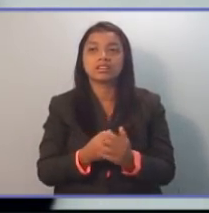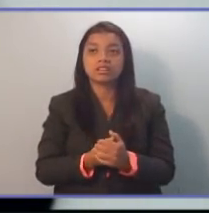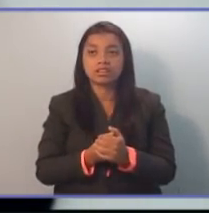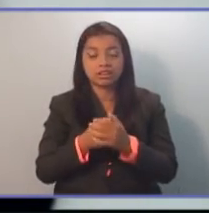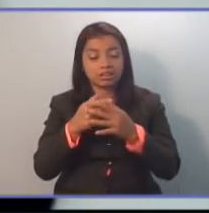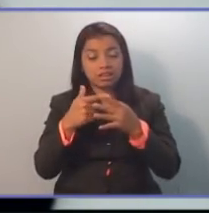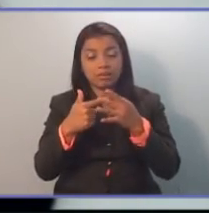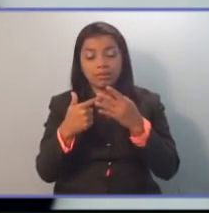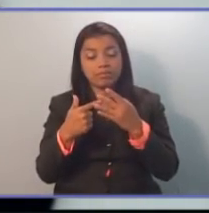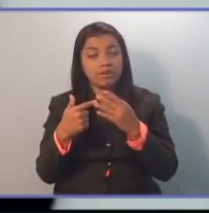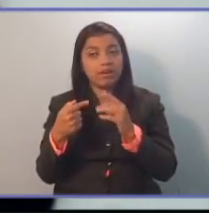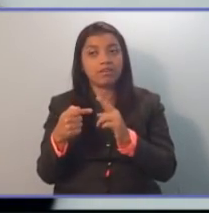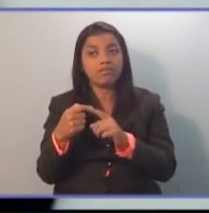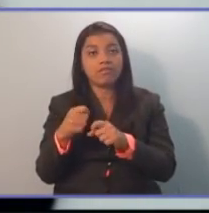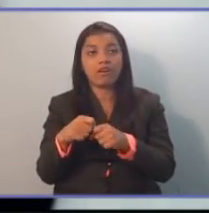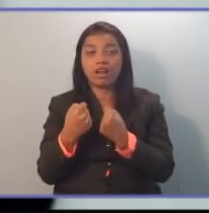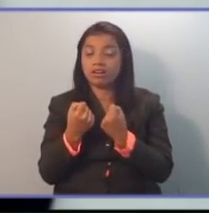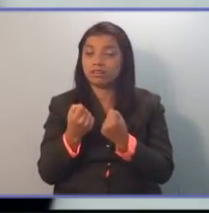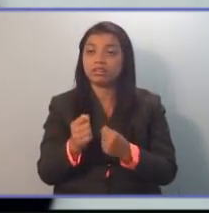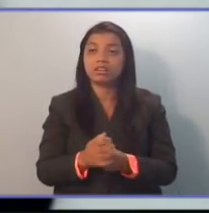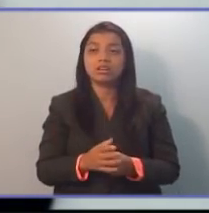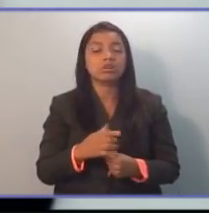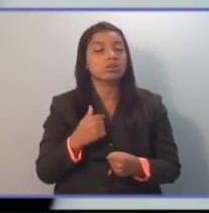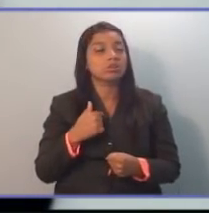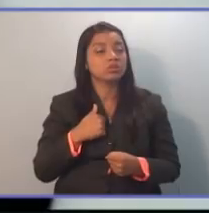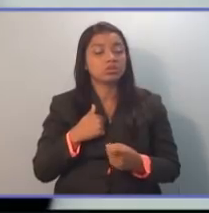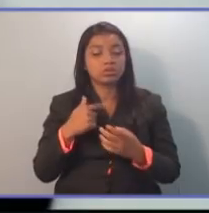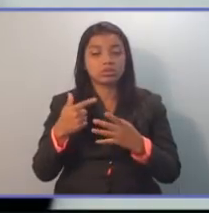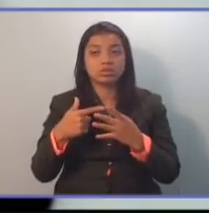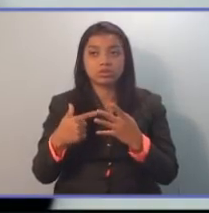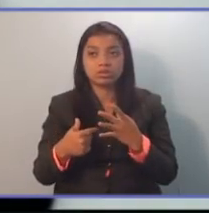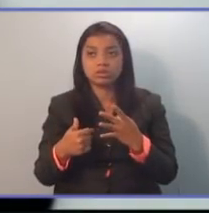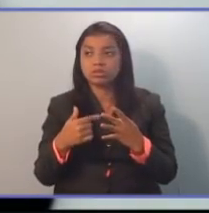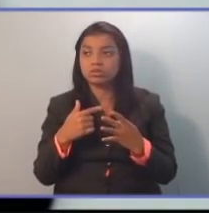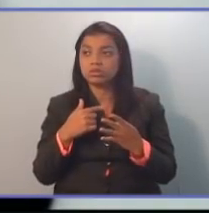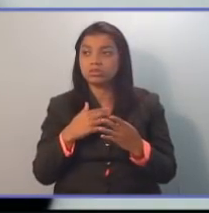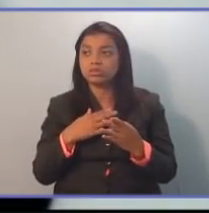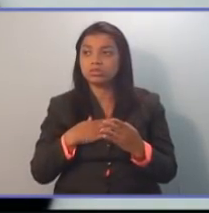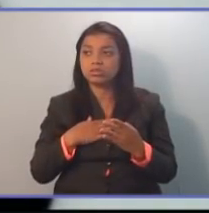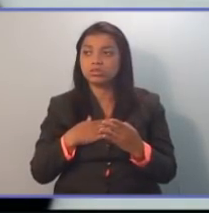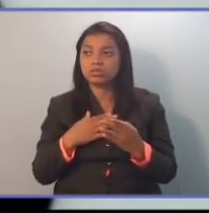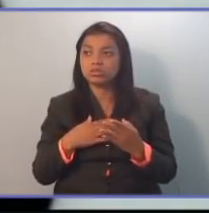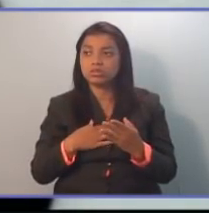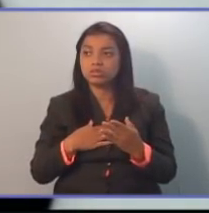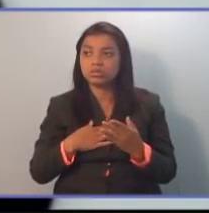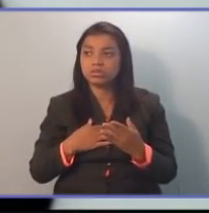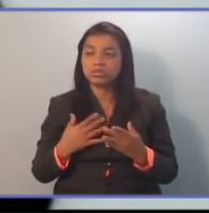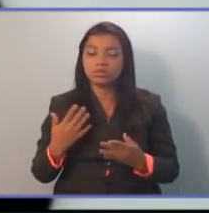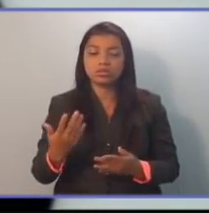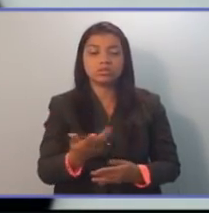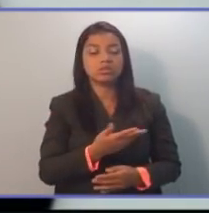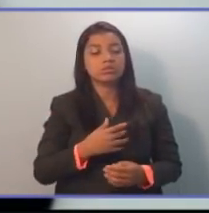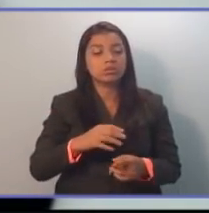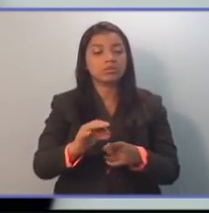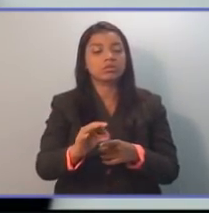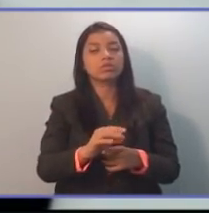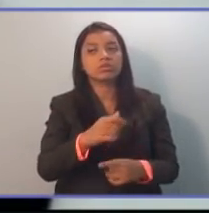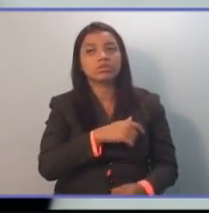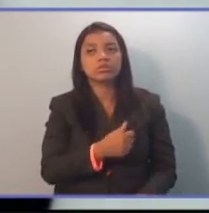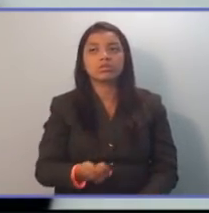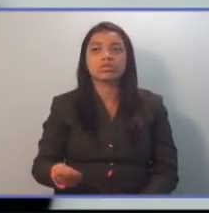falta. Nunca he derivado casos de mí, en mi función como